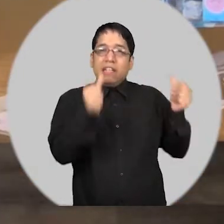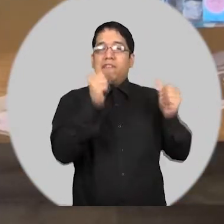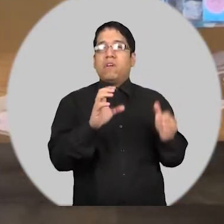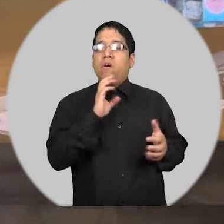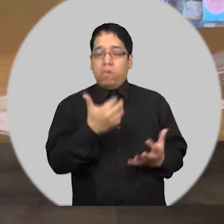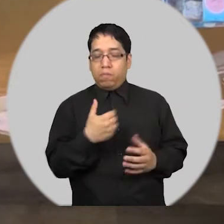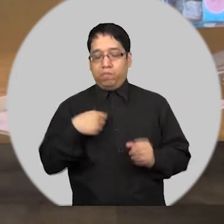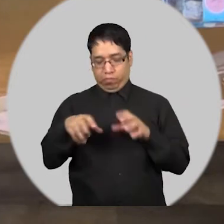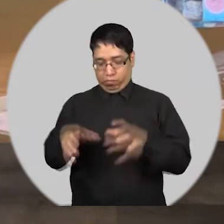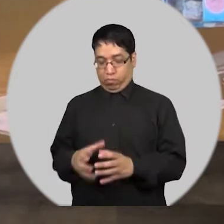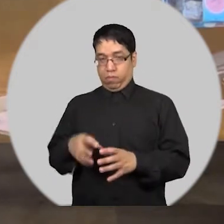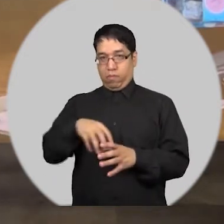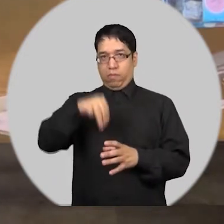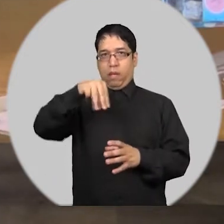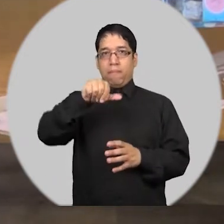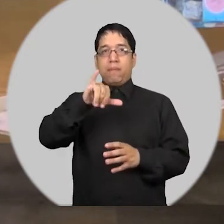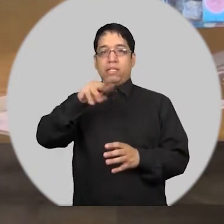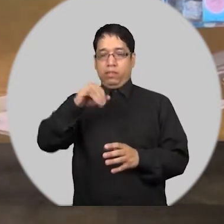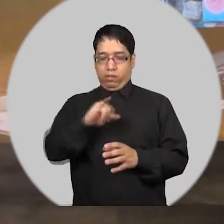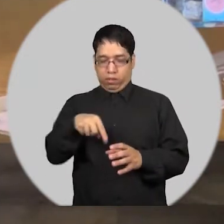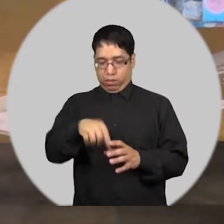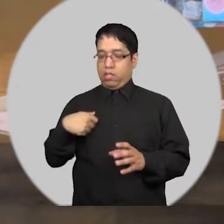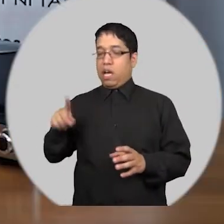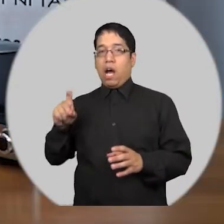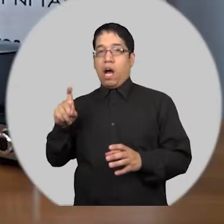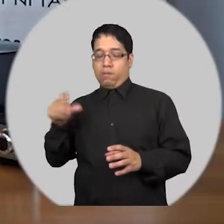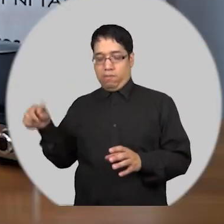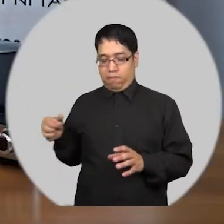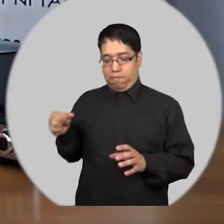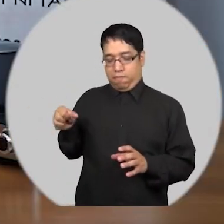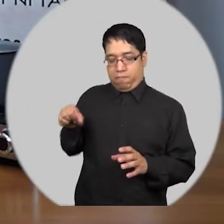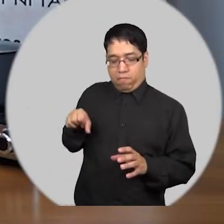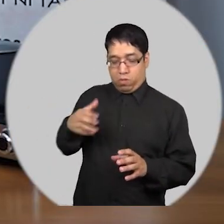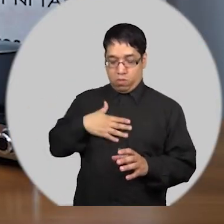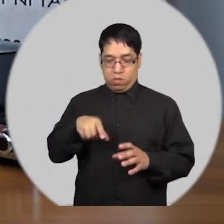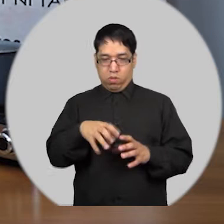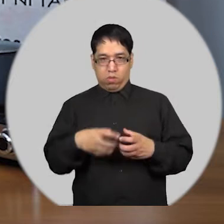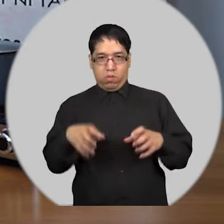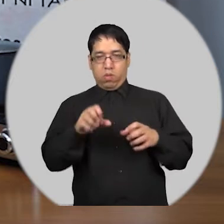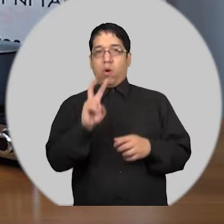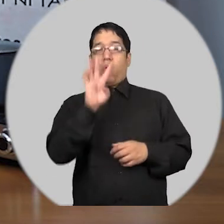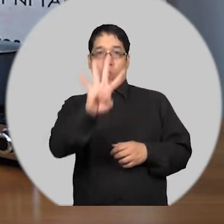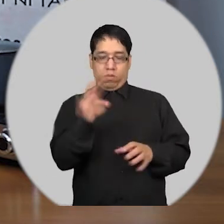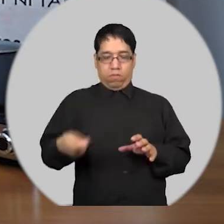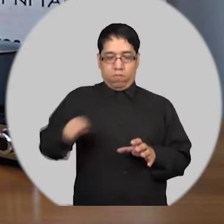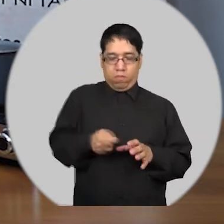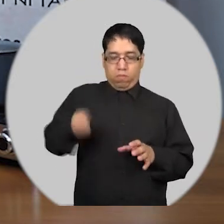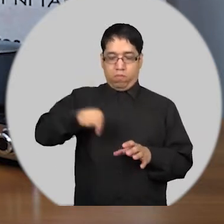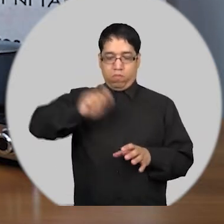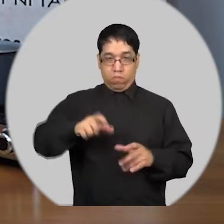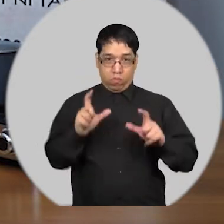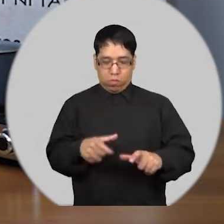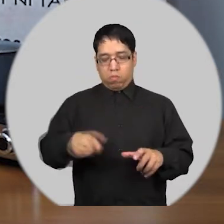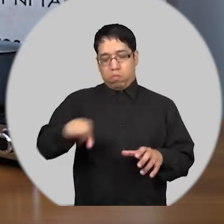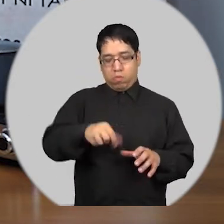crema pastelera, voy a dar un tip. Vamos a mezclar con un poco de agua. La maicena que yo uso son 4 cucharadas, así que a